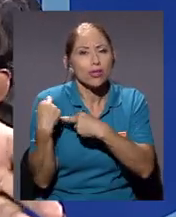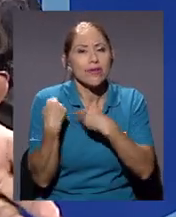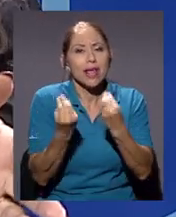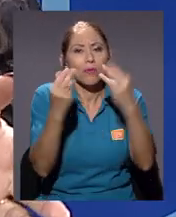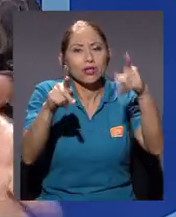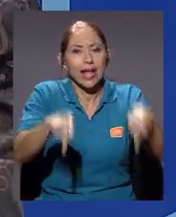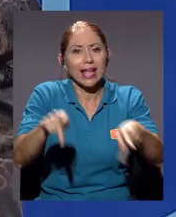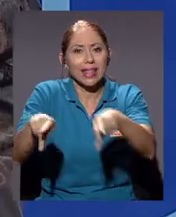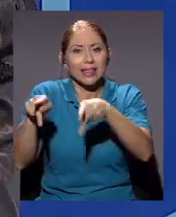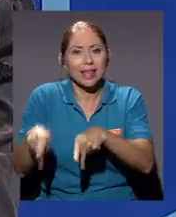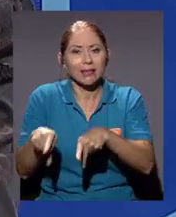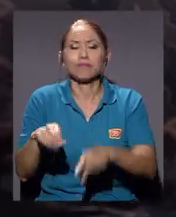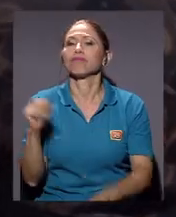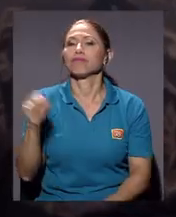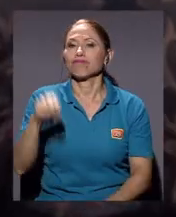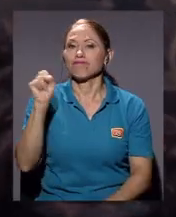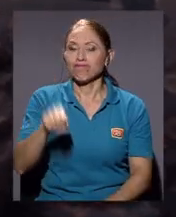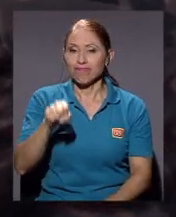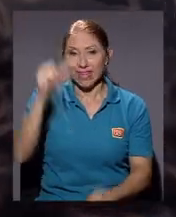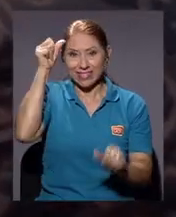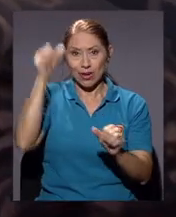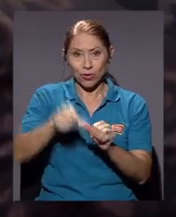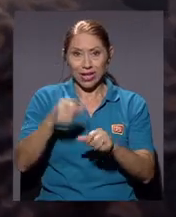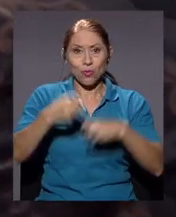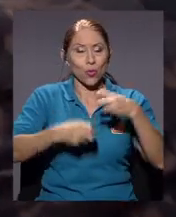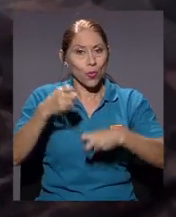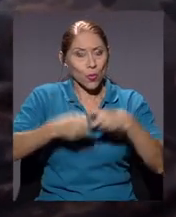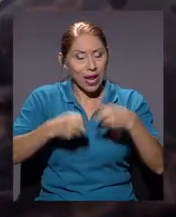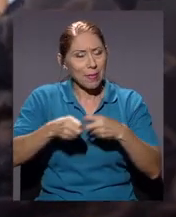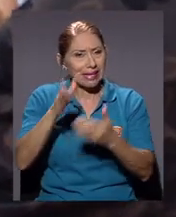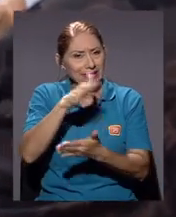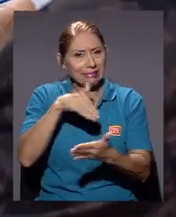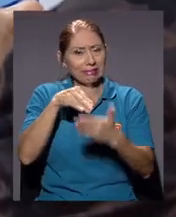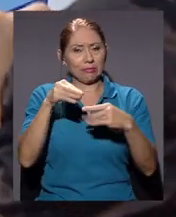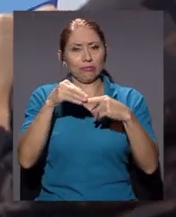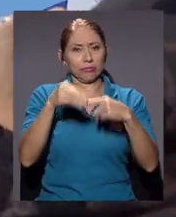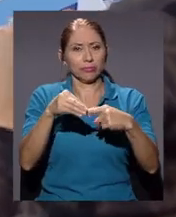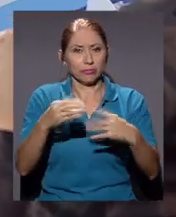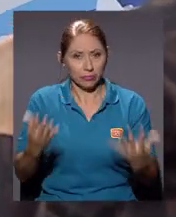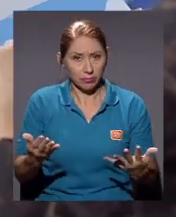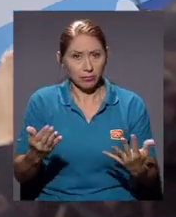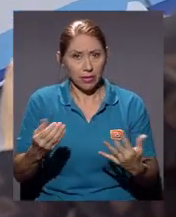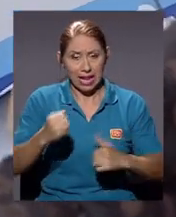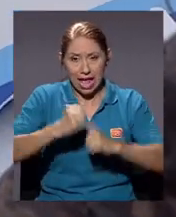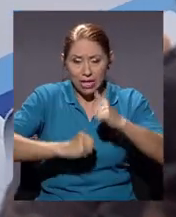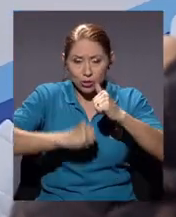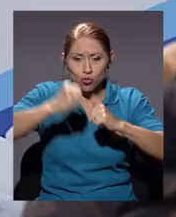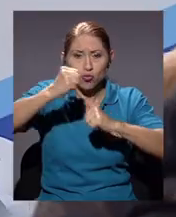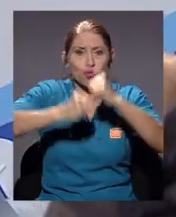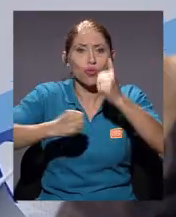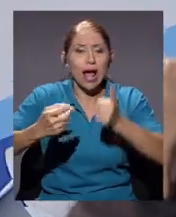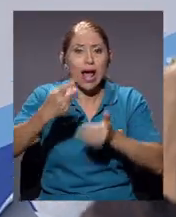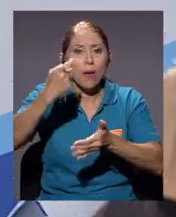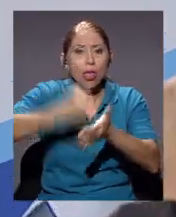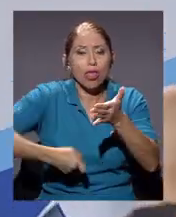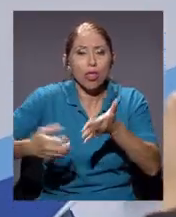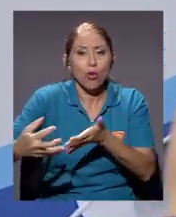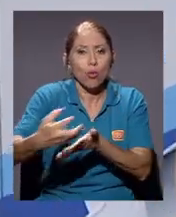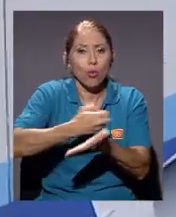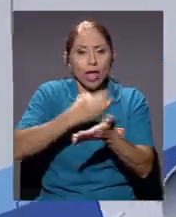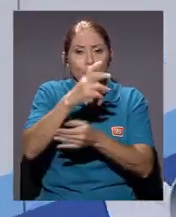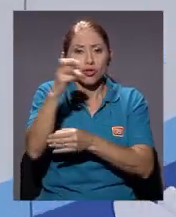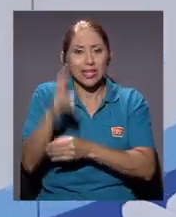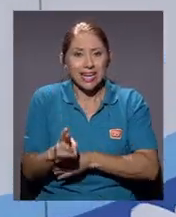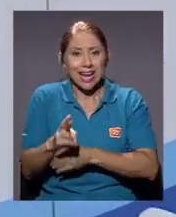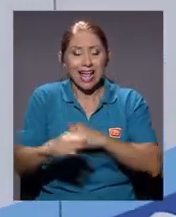gente si efectivamente hay que recordar que tenemos un problema de carácter estructural la estructura tributaria en costa rica está basada